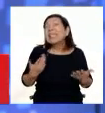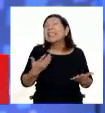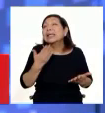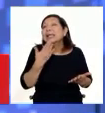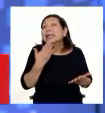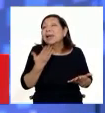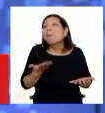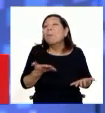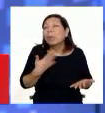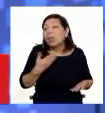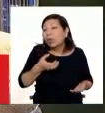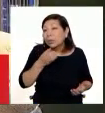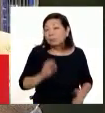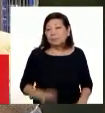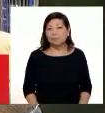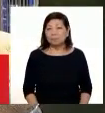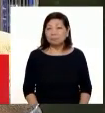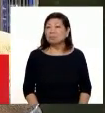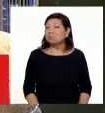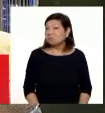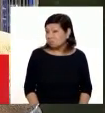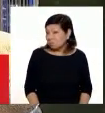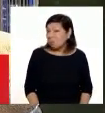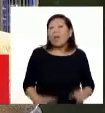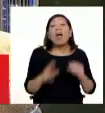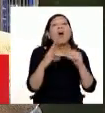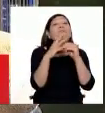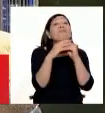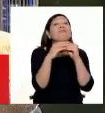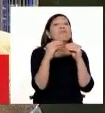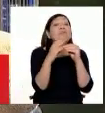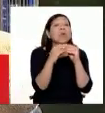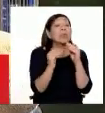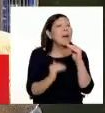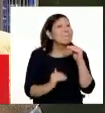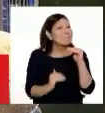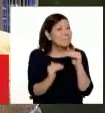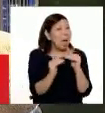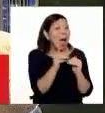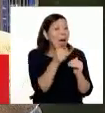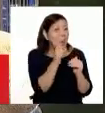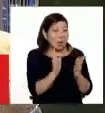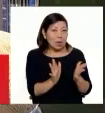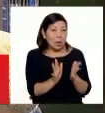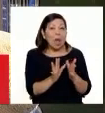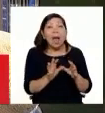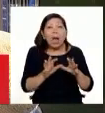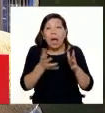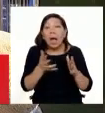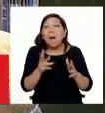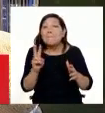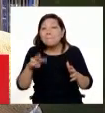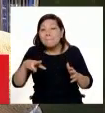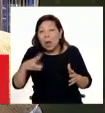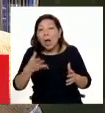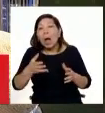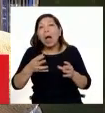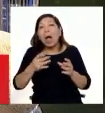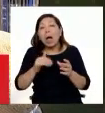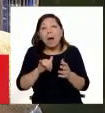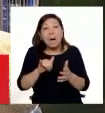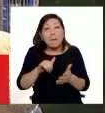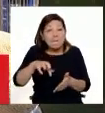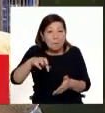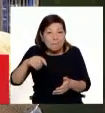¿qué podemos tomar? Inicialmente, las frutas que pueden tener mayor cantidad de agua son el melón, la papaya, por ahí